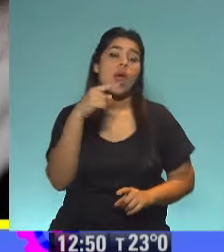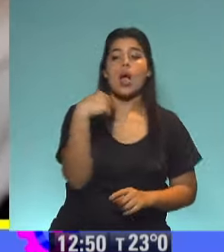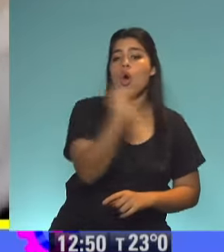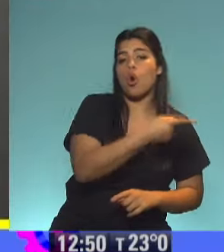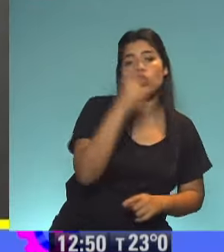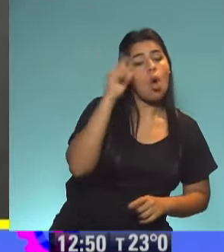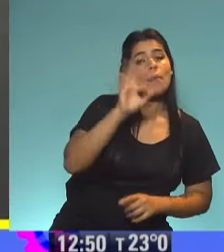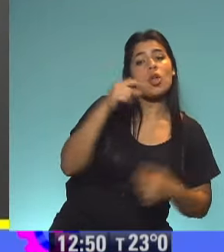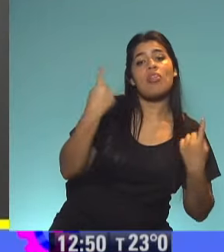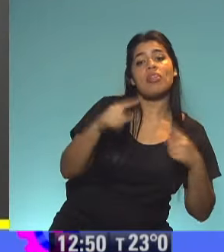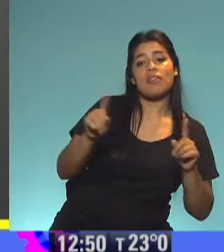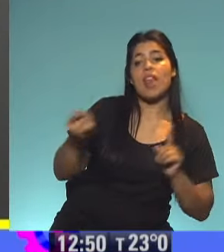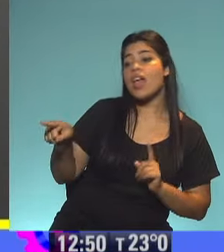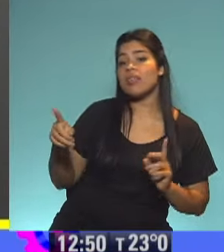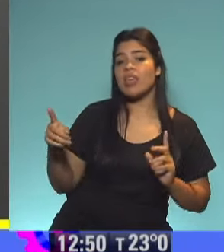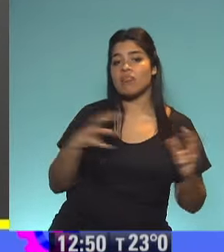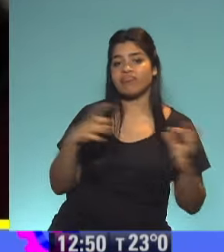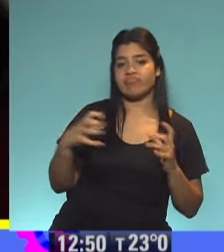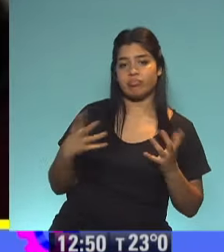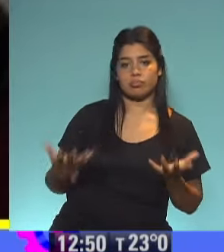Así.